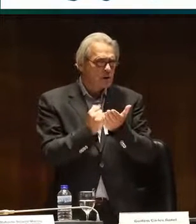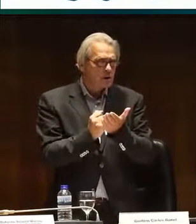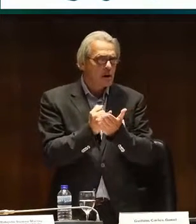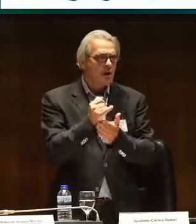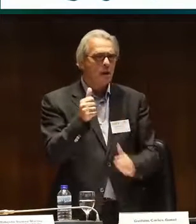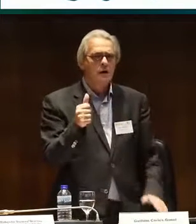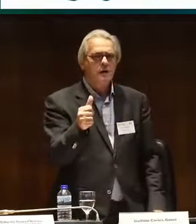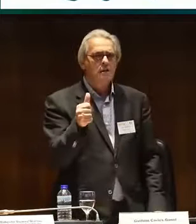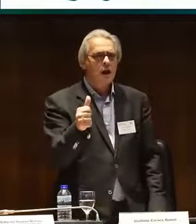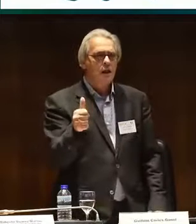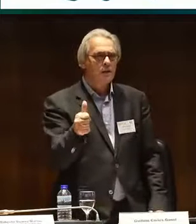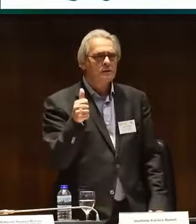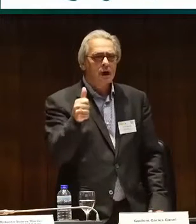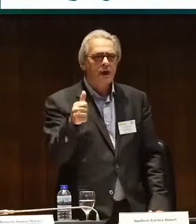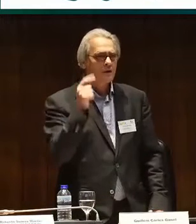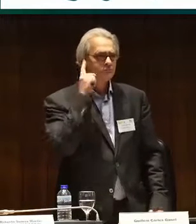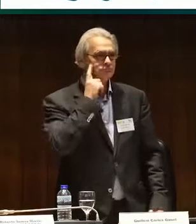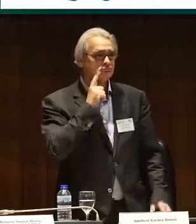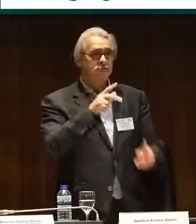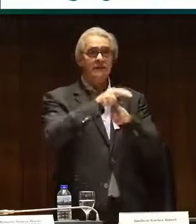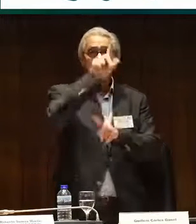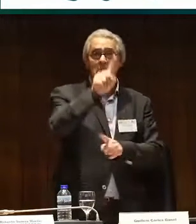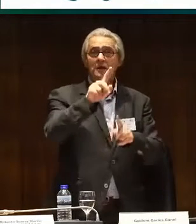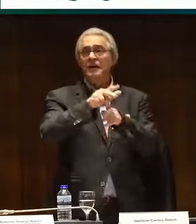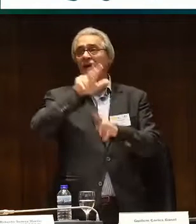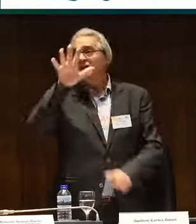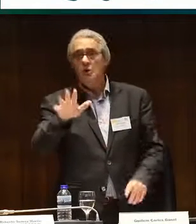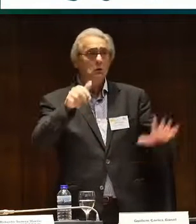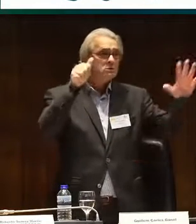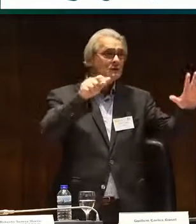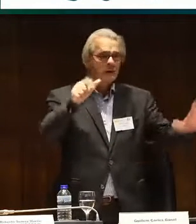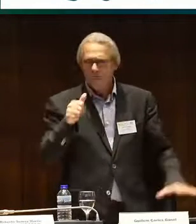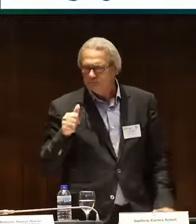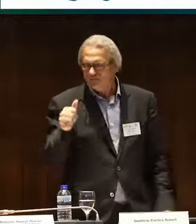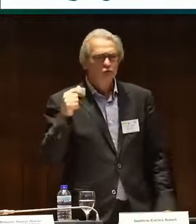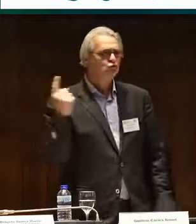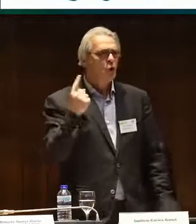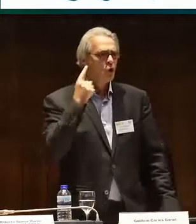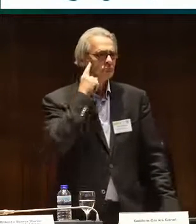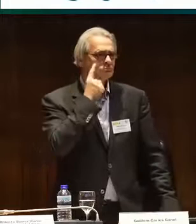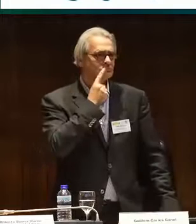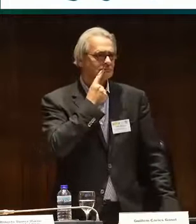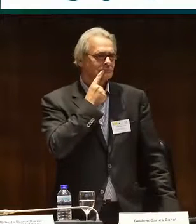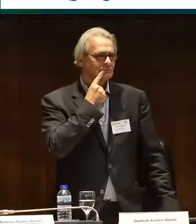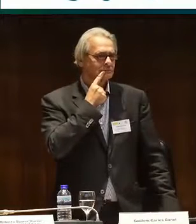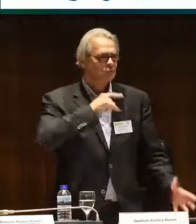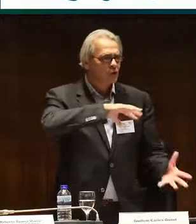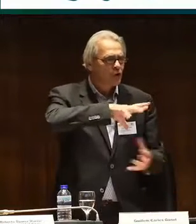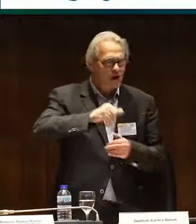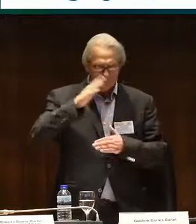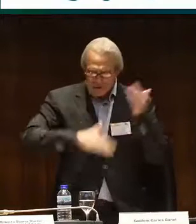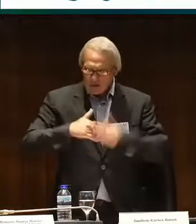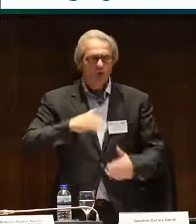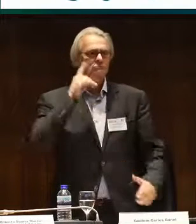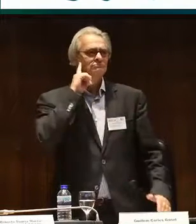nuestra presencia dentro de estos medios de comunicación. No somos nosotras las personas sordas las que directamente estamos ahí, ¿no? Sino que